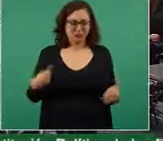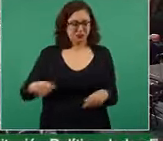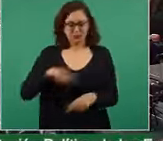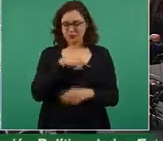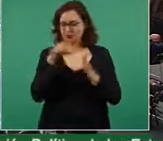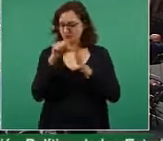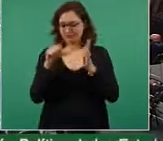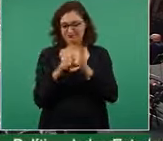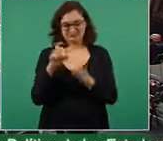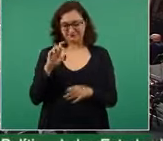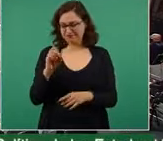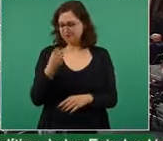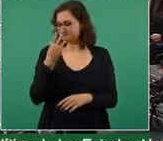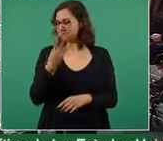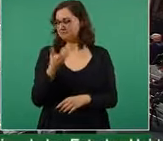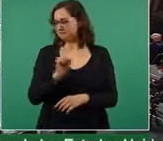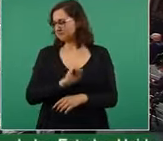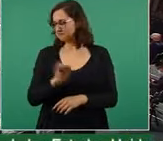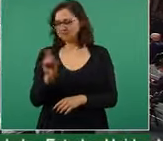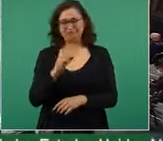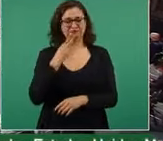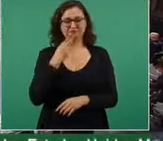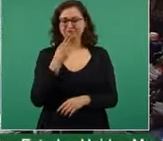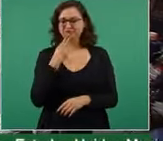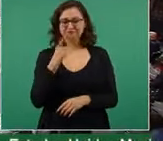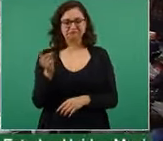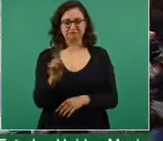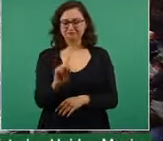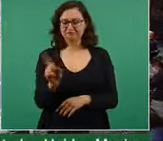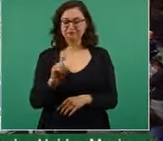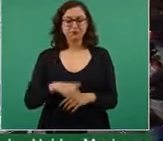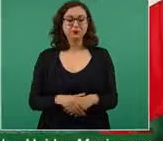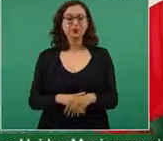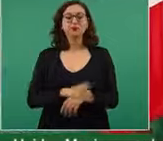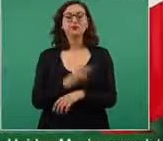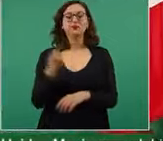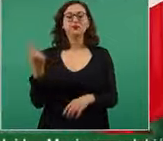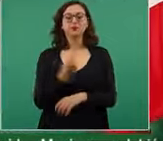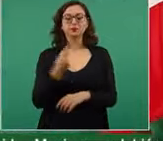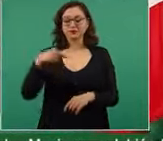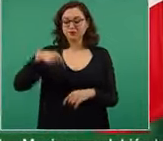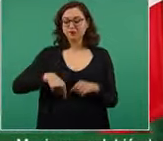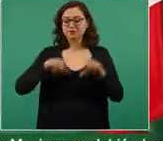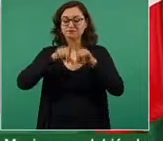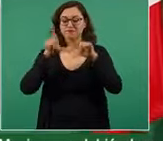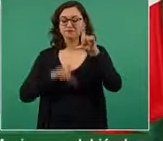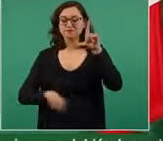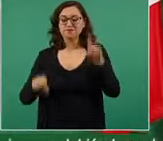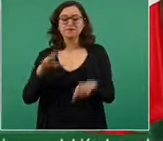No, vamos a aplicar el 33. ¿Por qué? Porque México es un país libre,